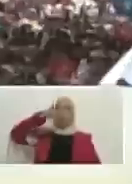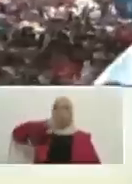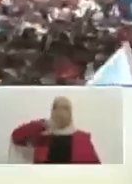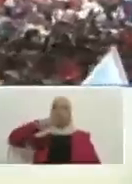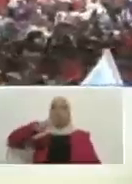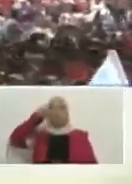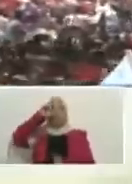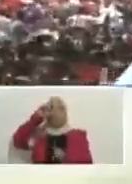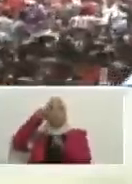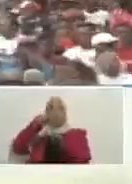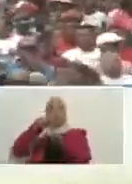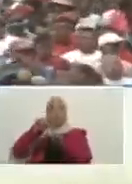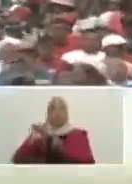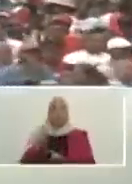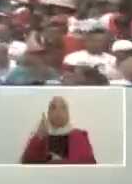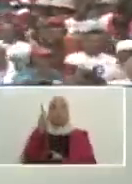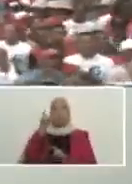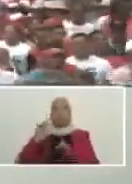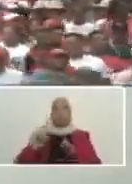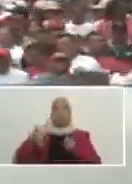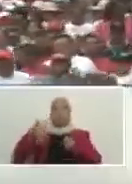en sus primeros destellos,